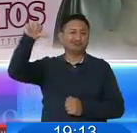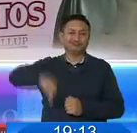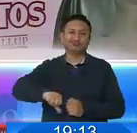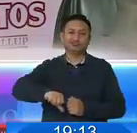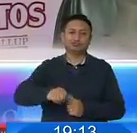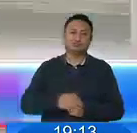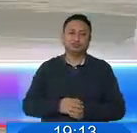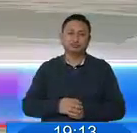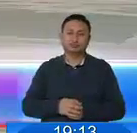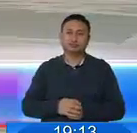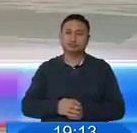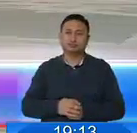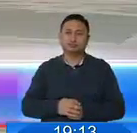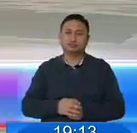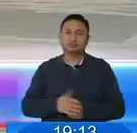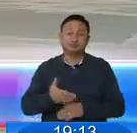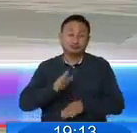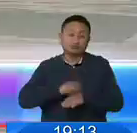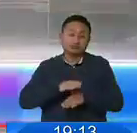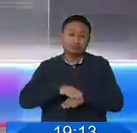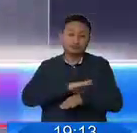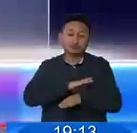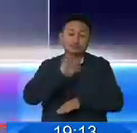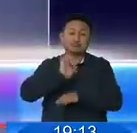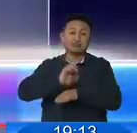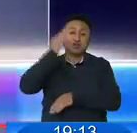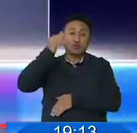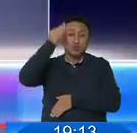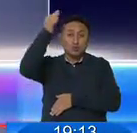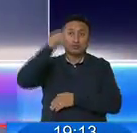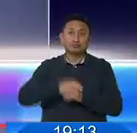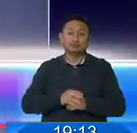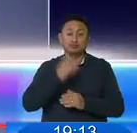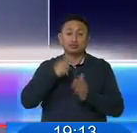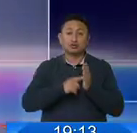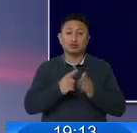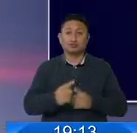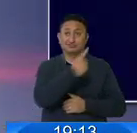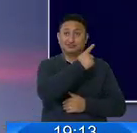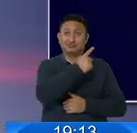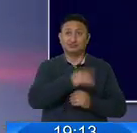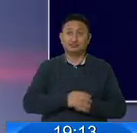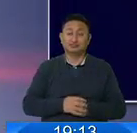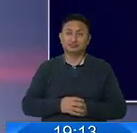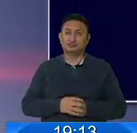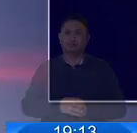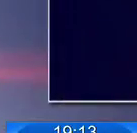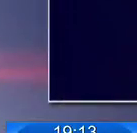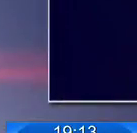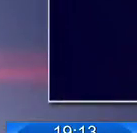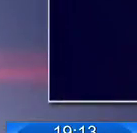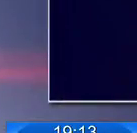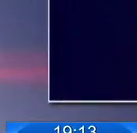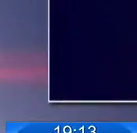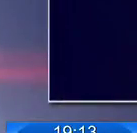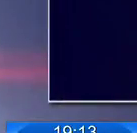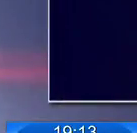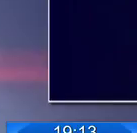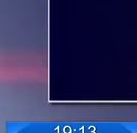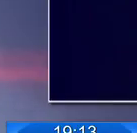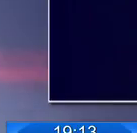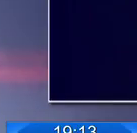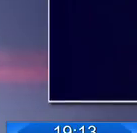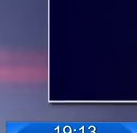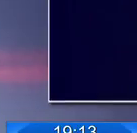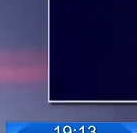peor esto porque sobre el futuro del país el 31 por ciento se siente entusiasmado optimista esperanzado el 62